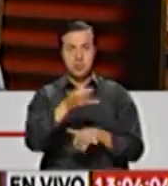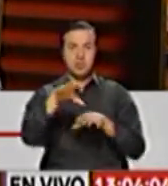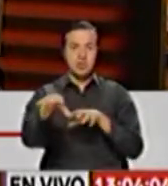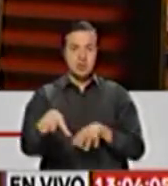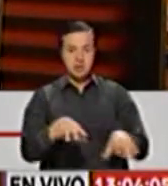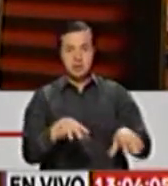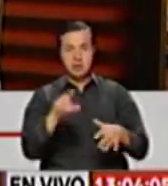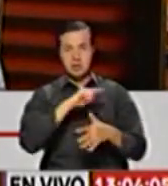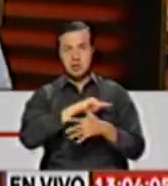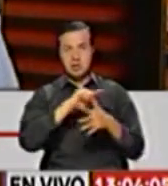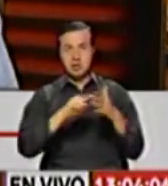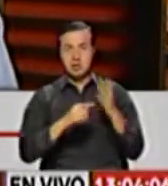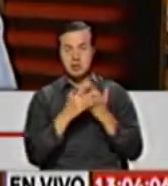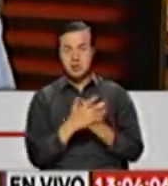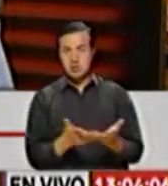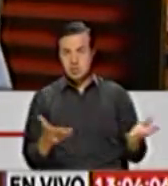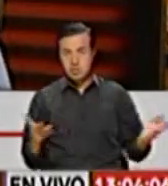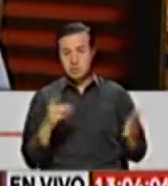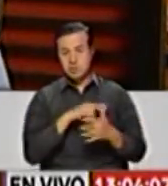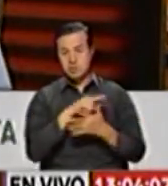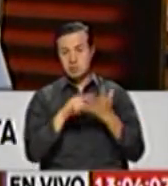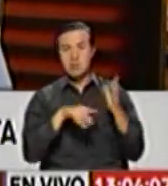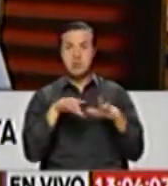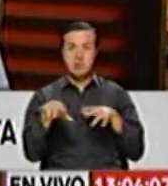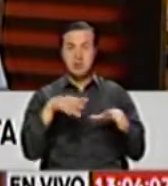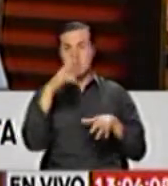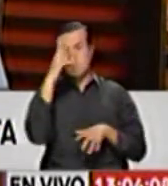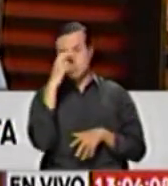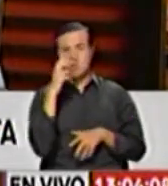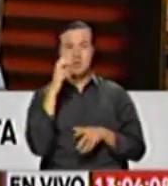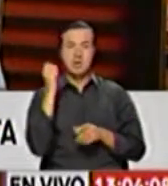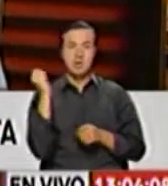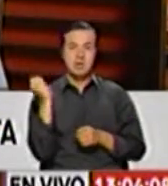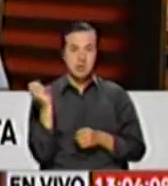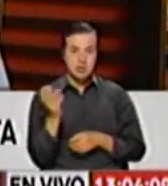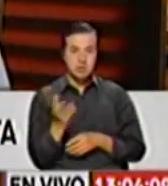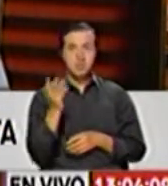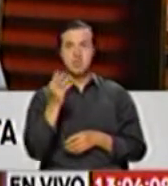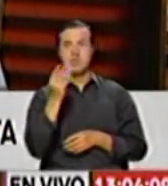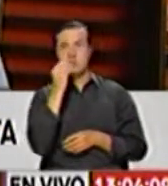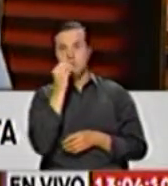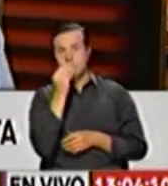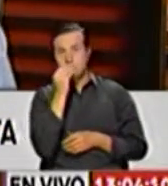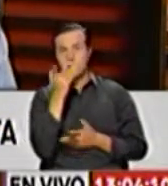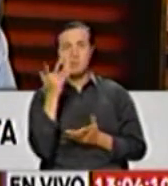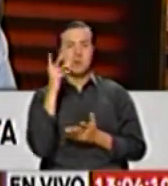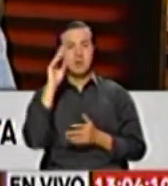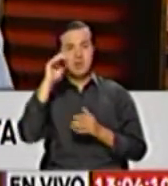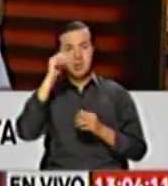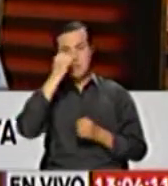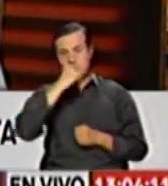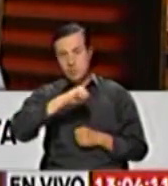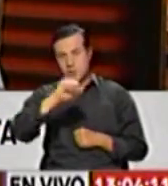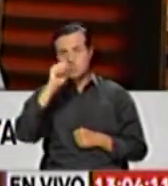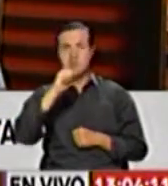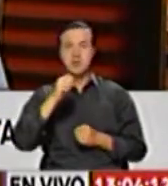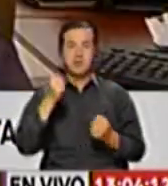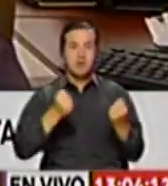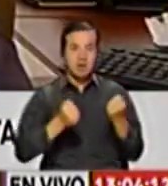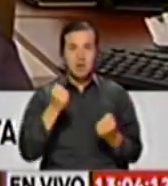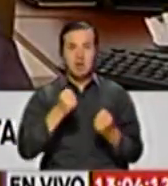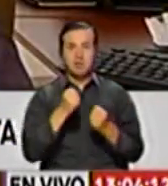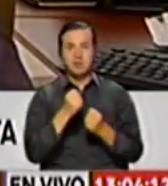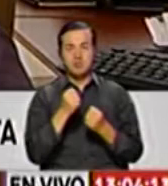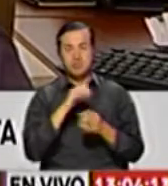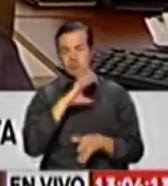actividades. En ese destino hay varias actividades, hay hotel, hay casino, hay gastronomía, hay paseos acuáticos, todo eso.